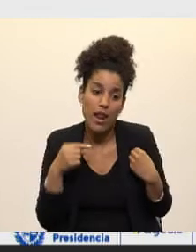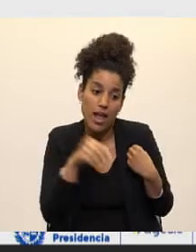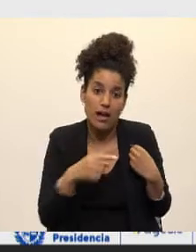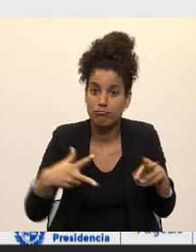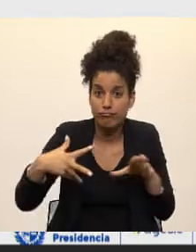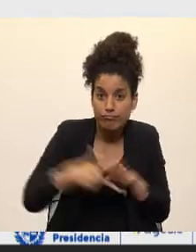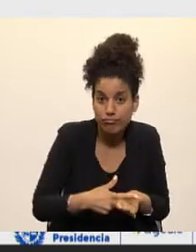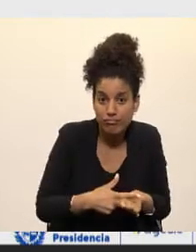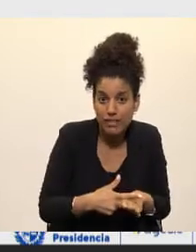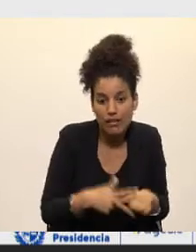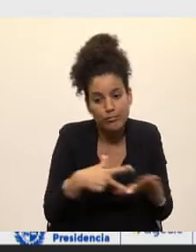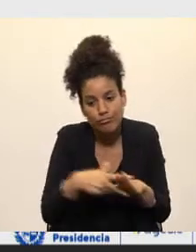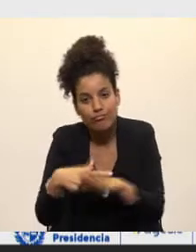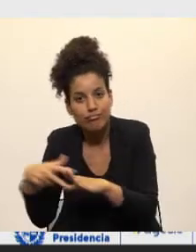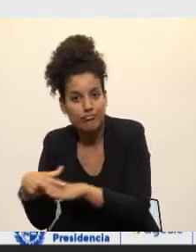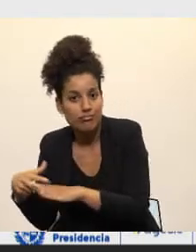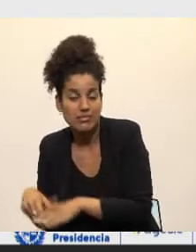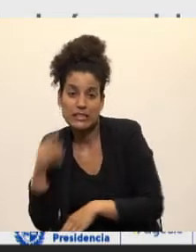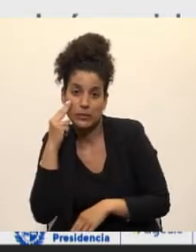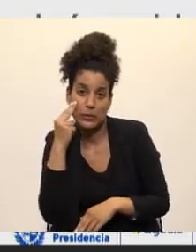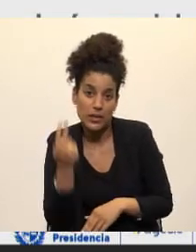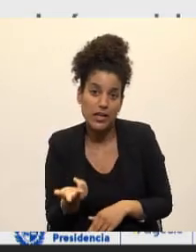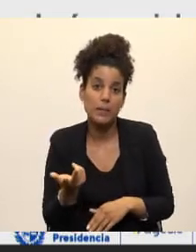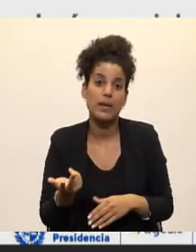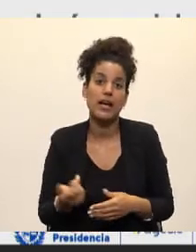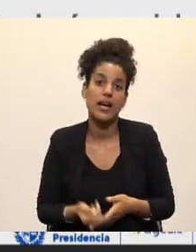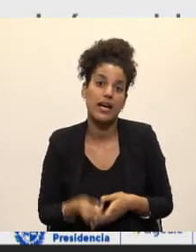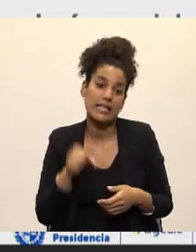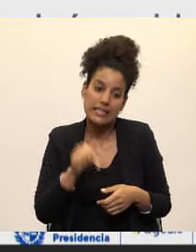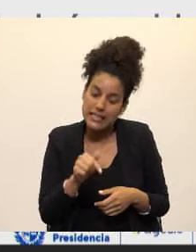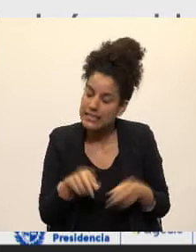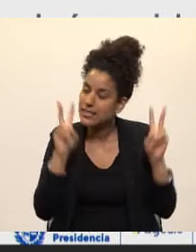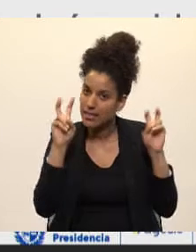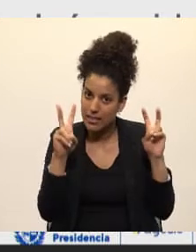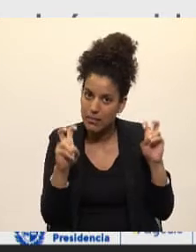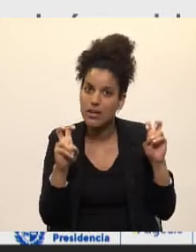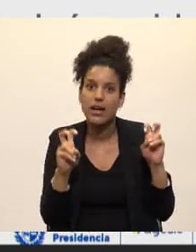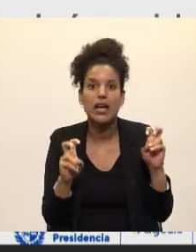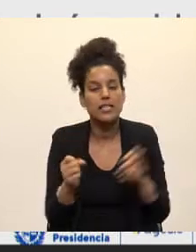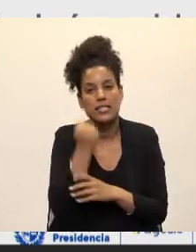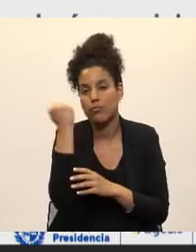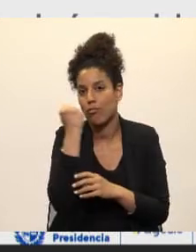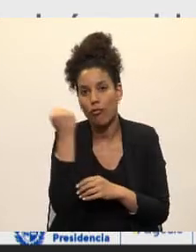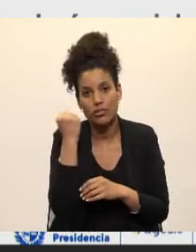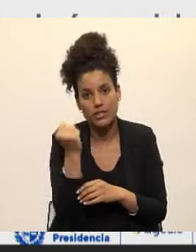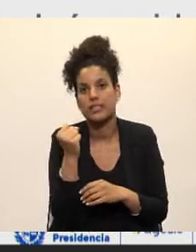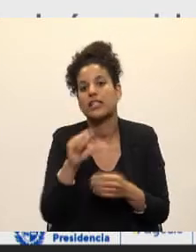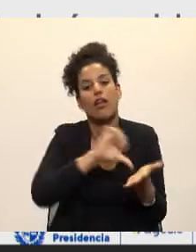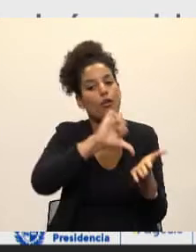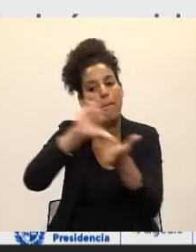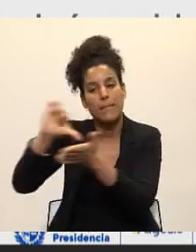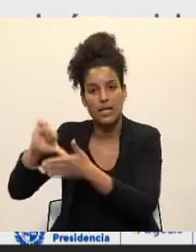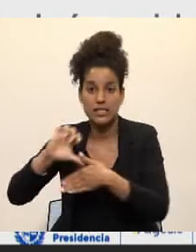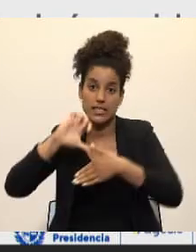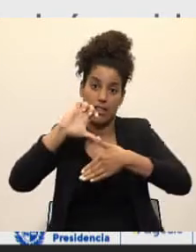interrumpidas o intermitentes, que sin ningún lugar a duda va a ser una de las cuestiones clave en la agenda de los países de la región.